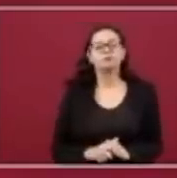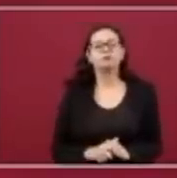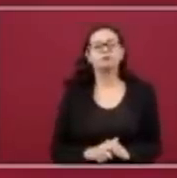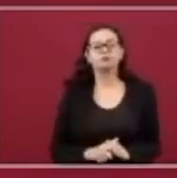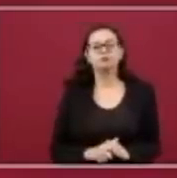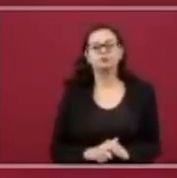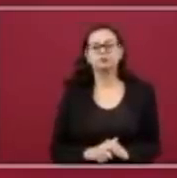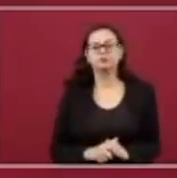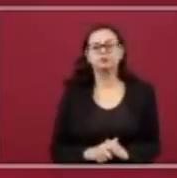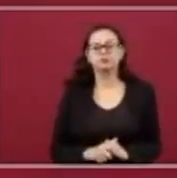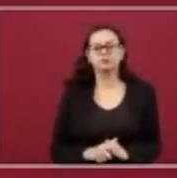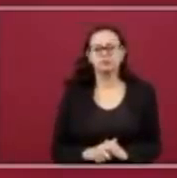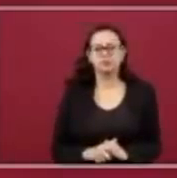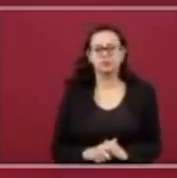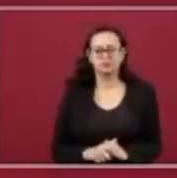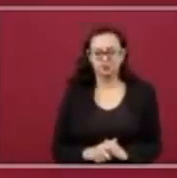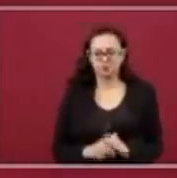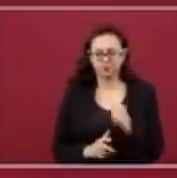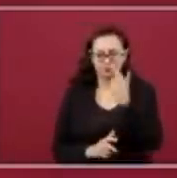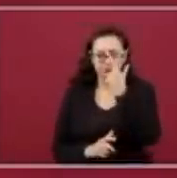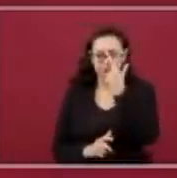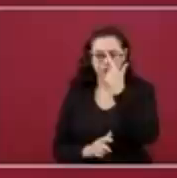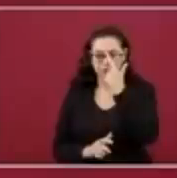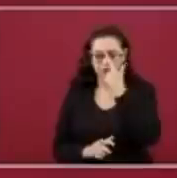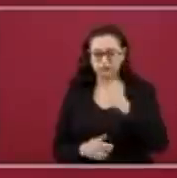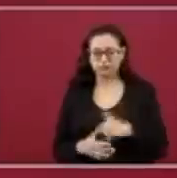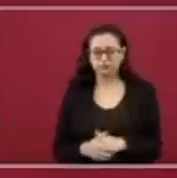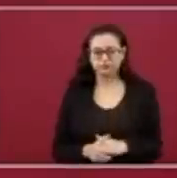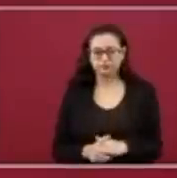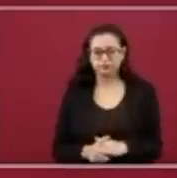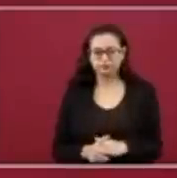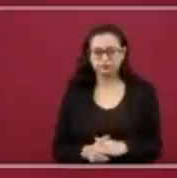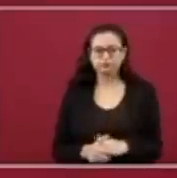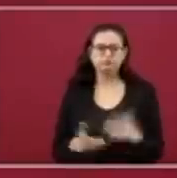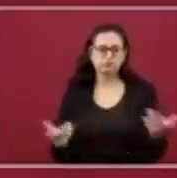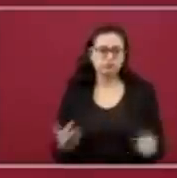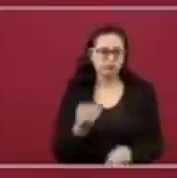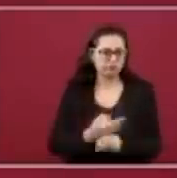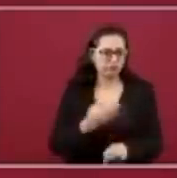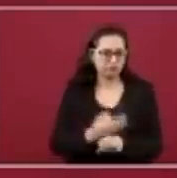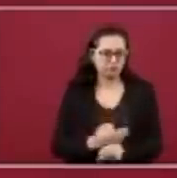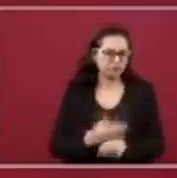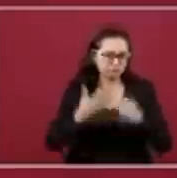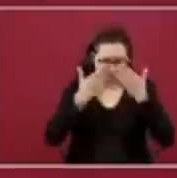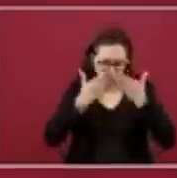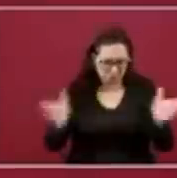enfrentando lo que es de dominio público,